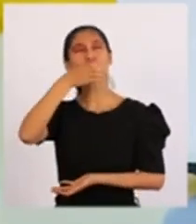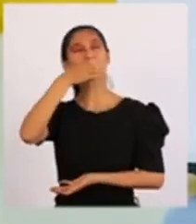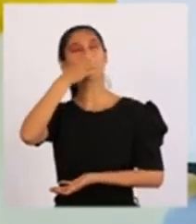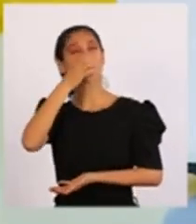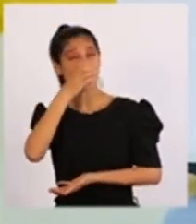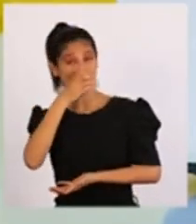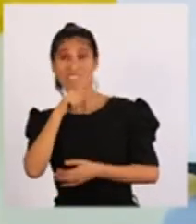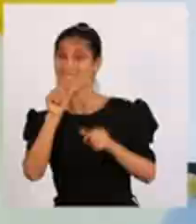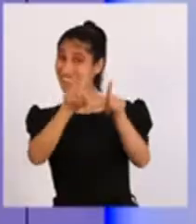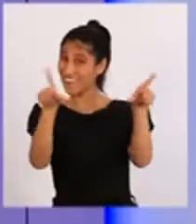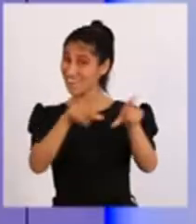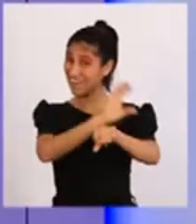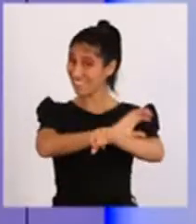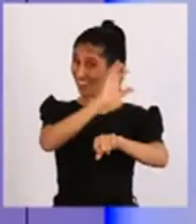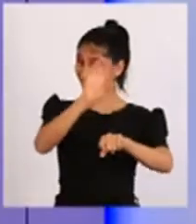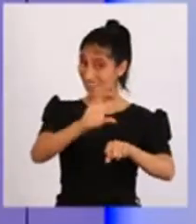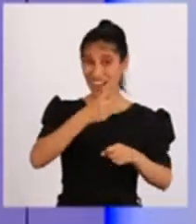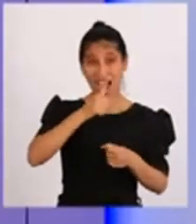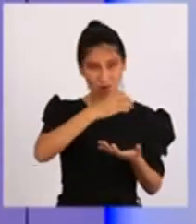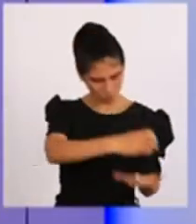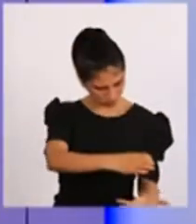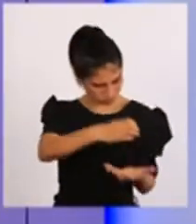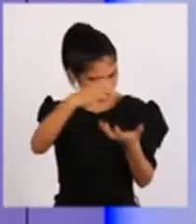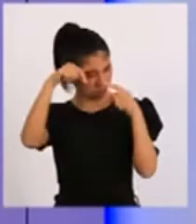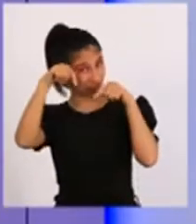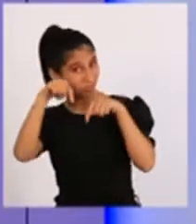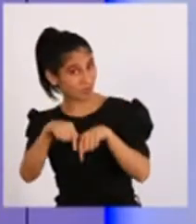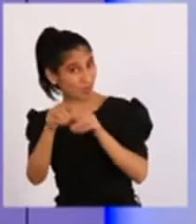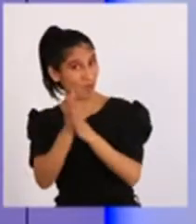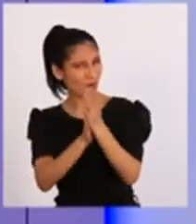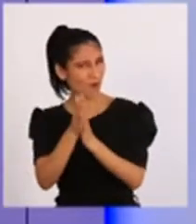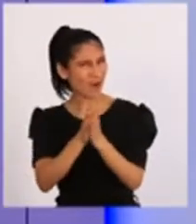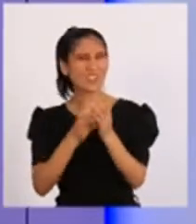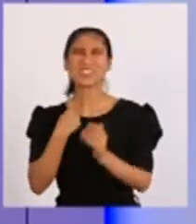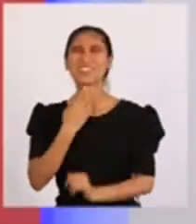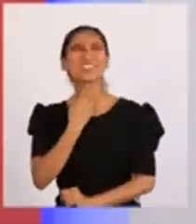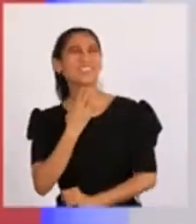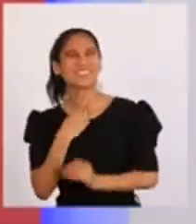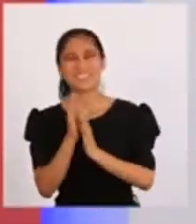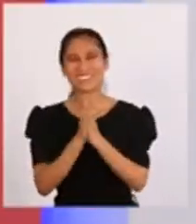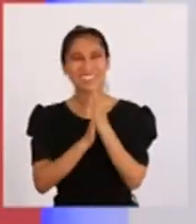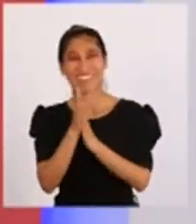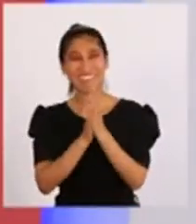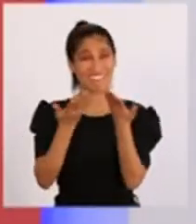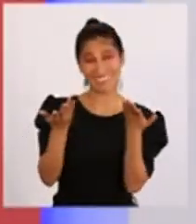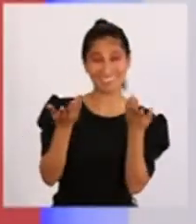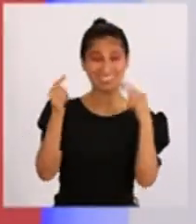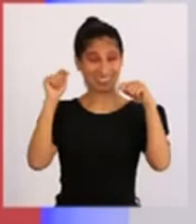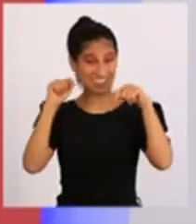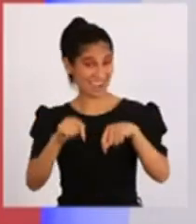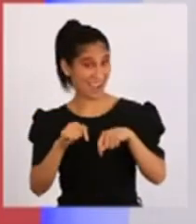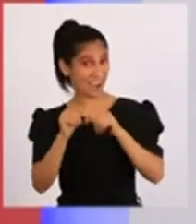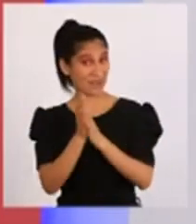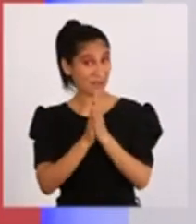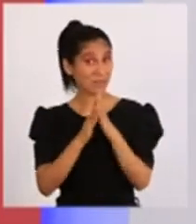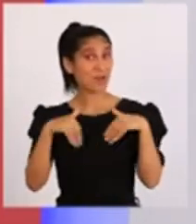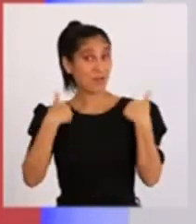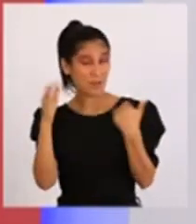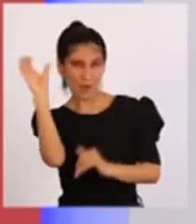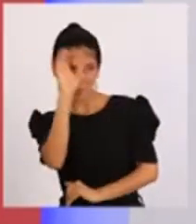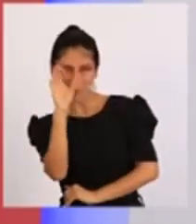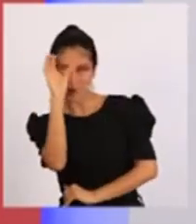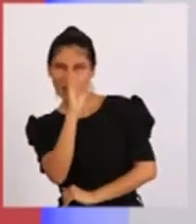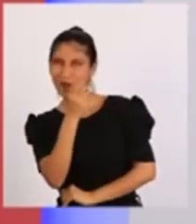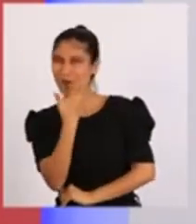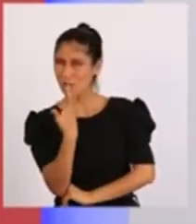traje desde Cajamarca. ¡Ah, qué rico, Segundo! ¡Me muero de sed! Y creo que en esta casa debemos buscar formas